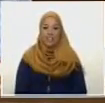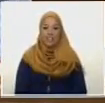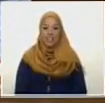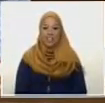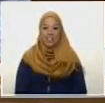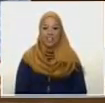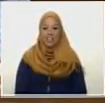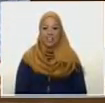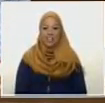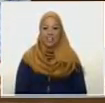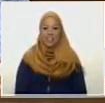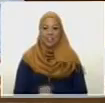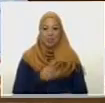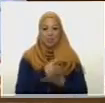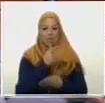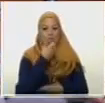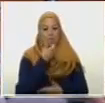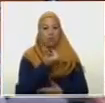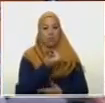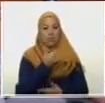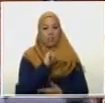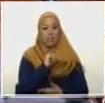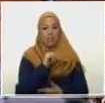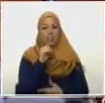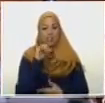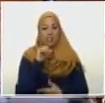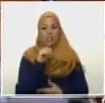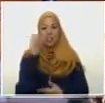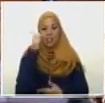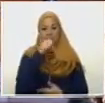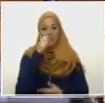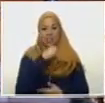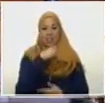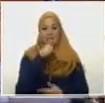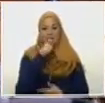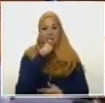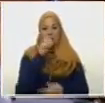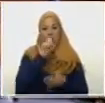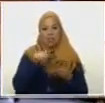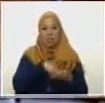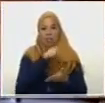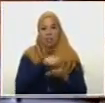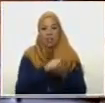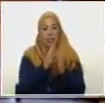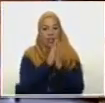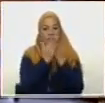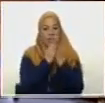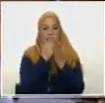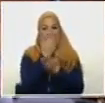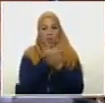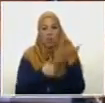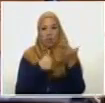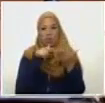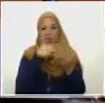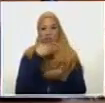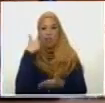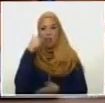Sírvase verificar el quórum, por favor. Sí, hay quórum, presidente. Ciudadano secretario, sírvase dar lectura al acta de la sesión